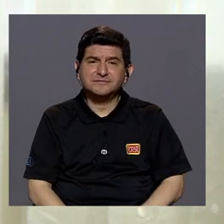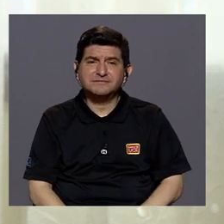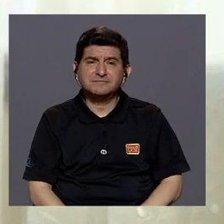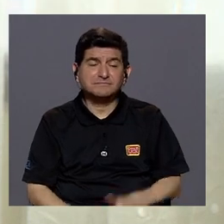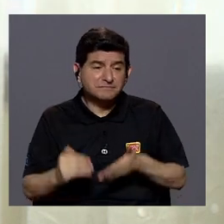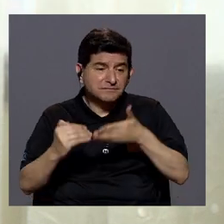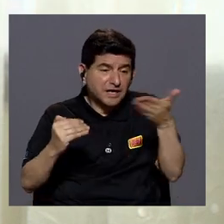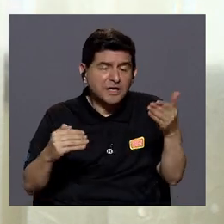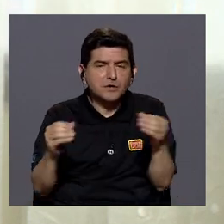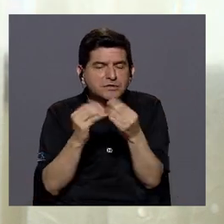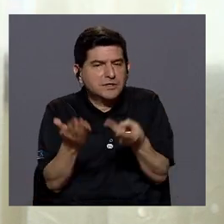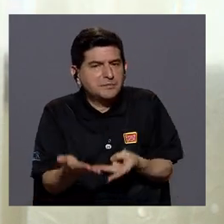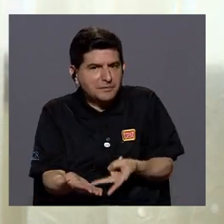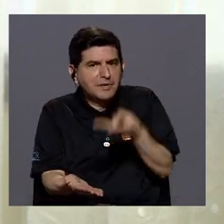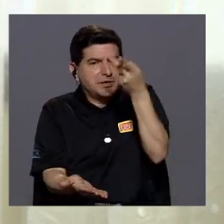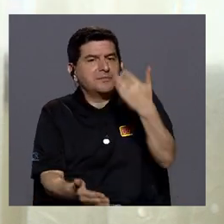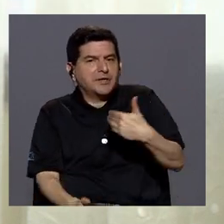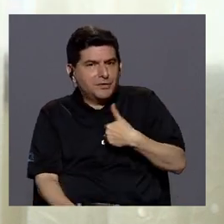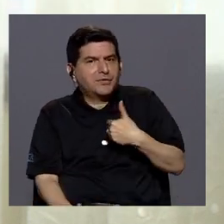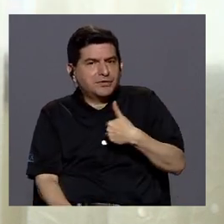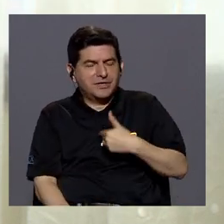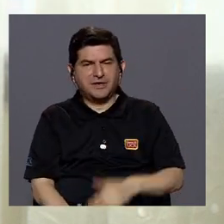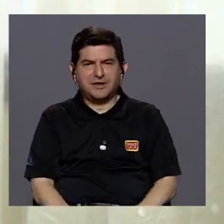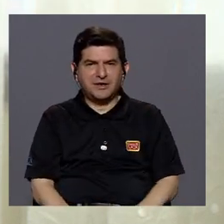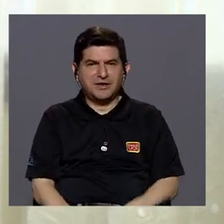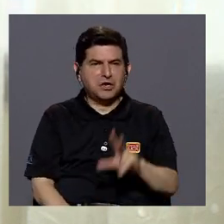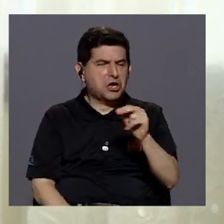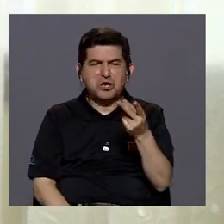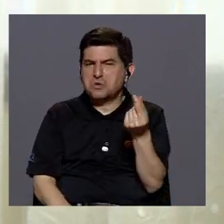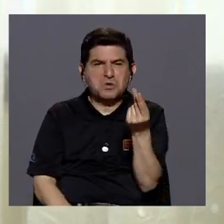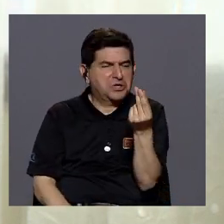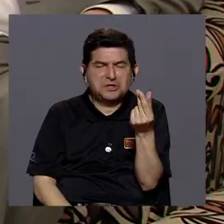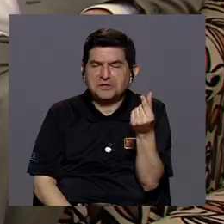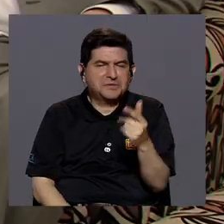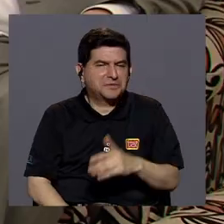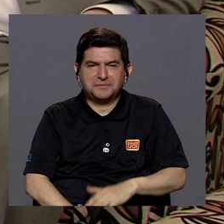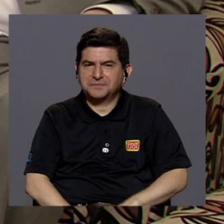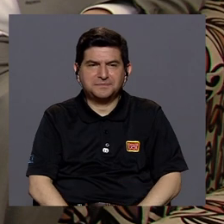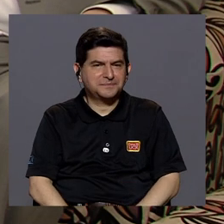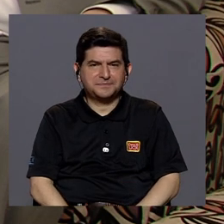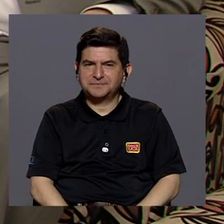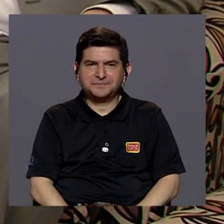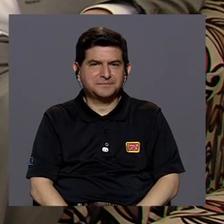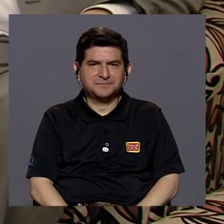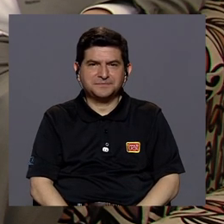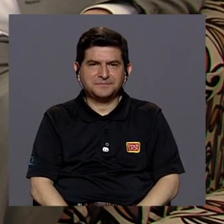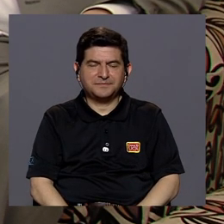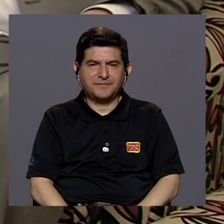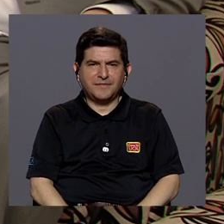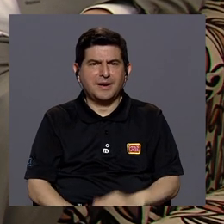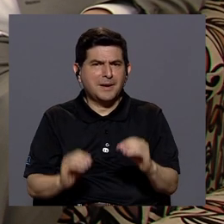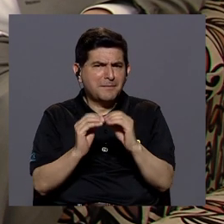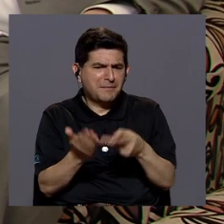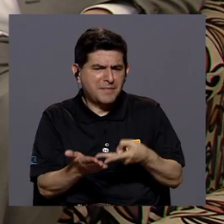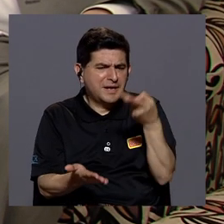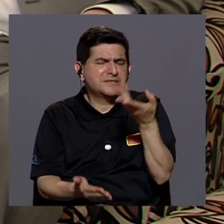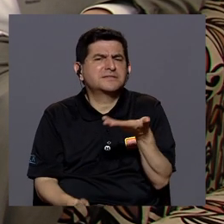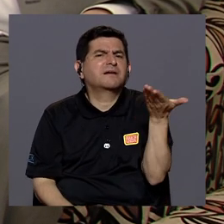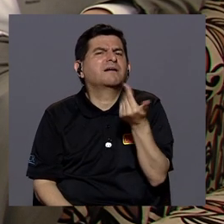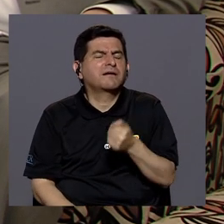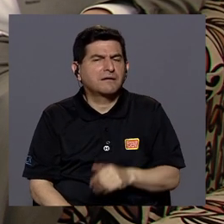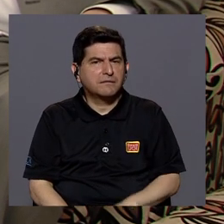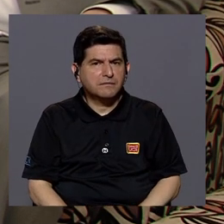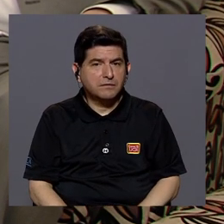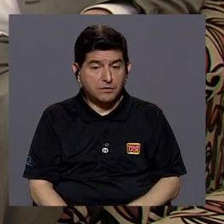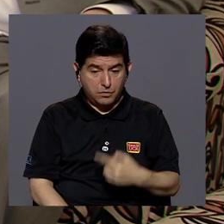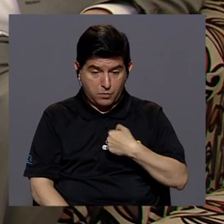cosas que valen más que unos pesos más. ¿Y qué vale más? Lo que